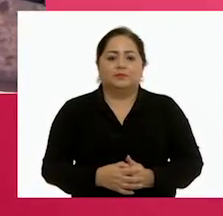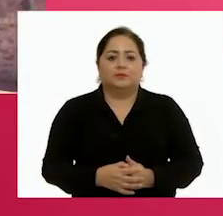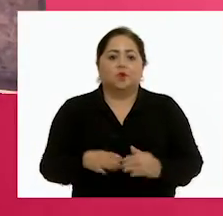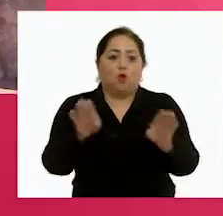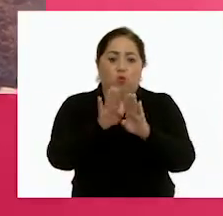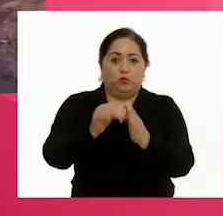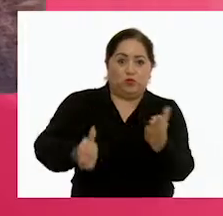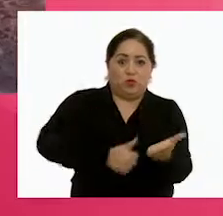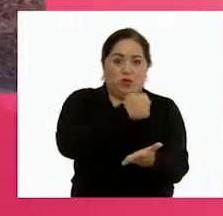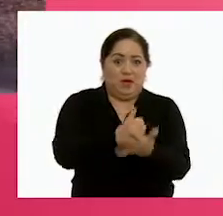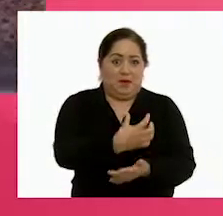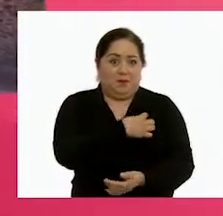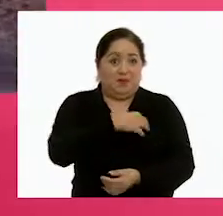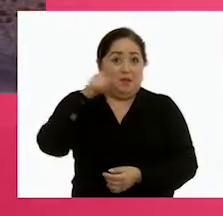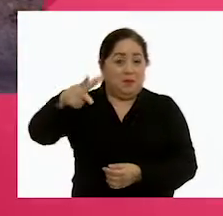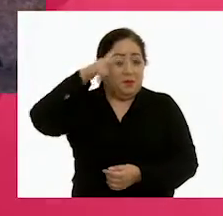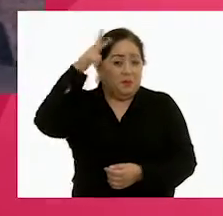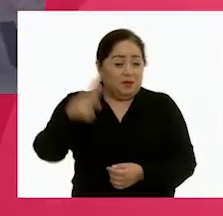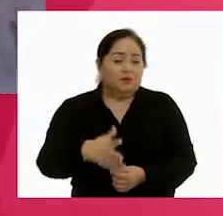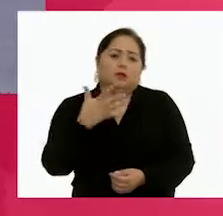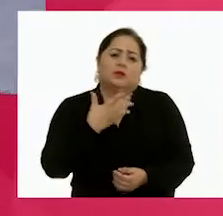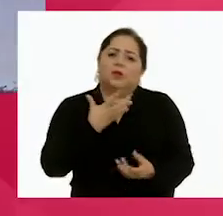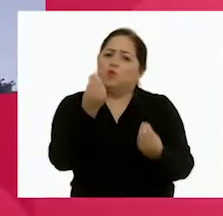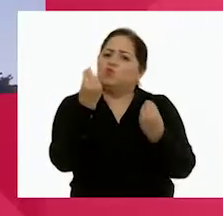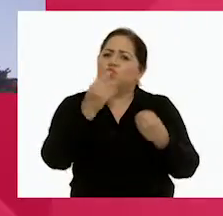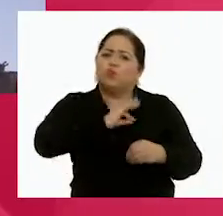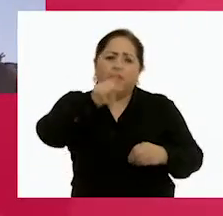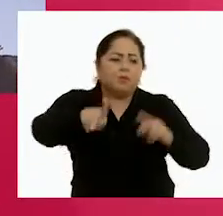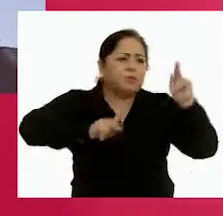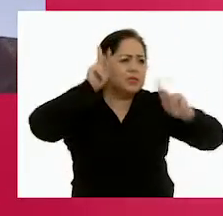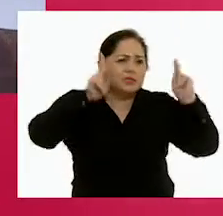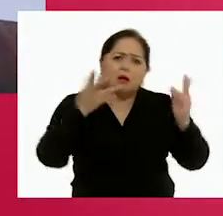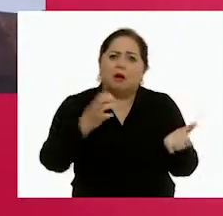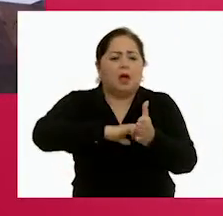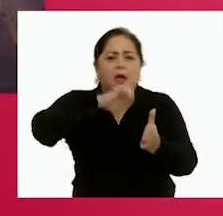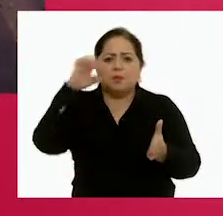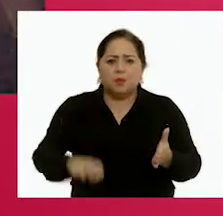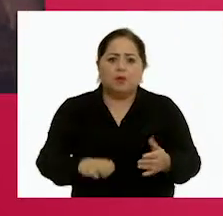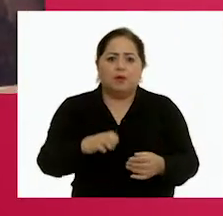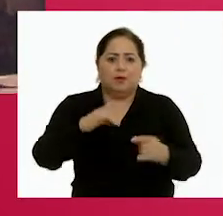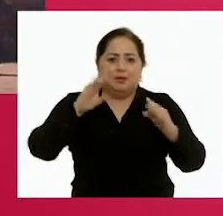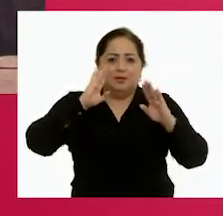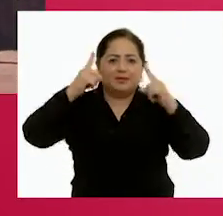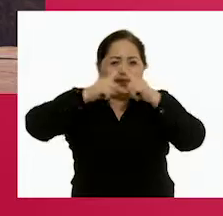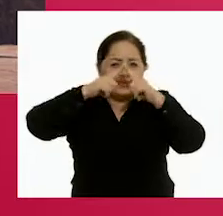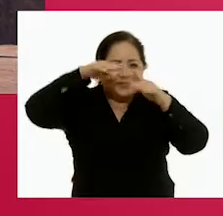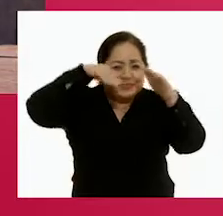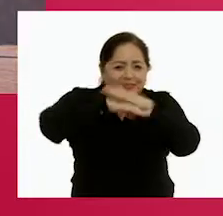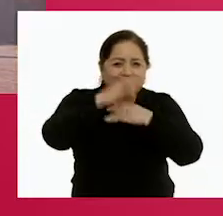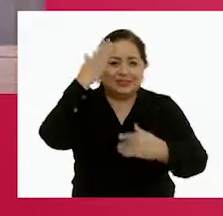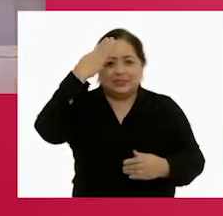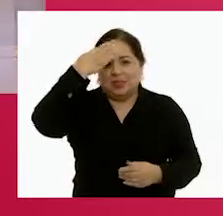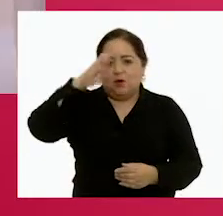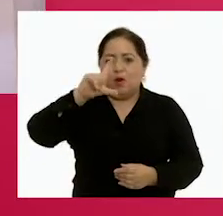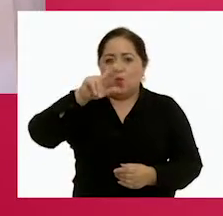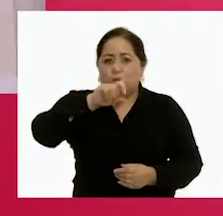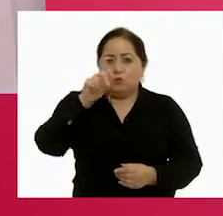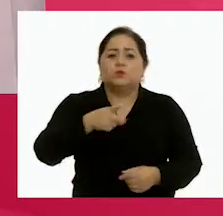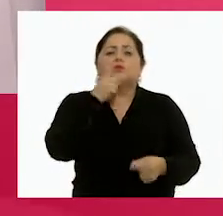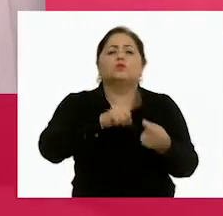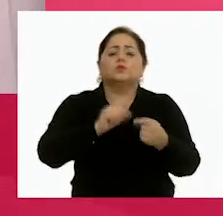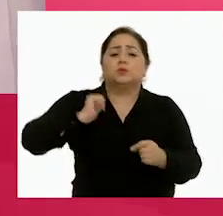Como ciudad capital, Pachuca ofrece mucho que visitar. Por ejemplo, la capilla de Nuestra Señora de la Luz, la cual